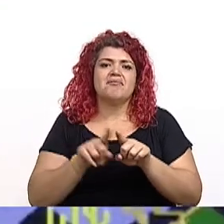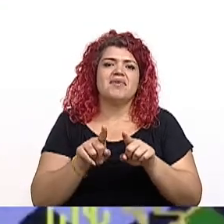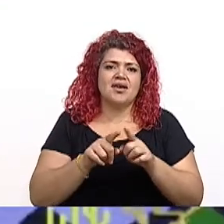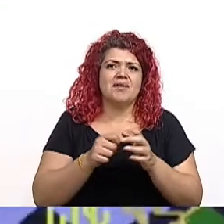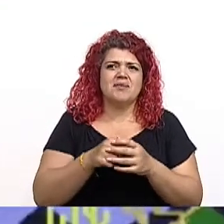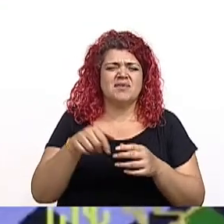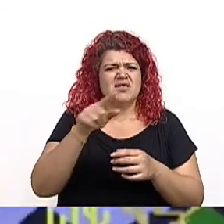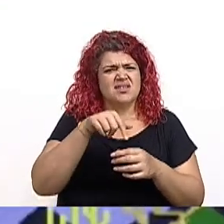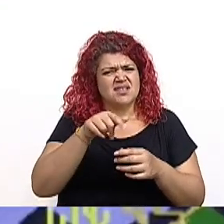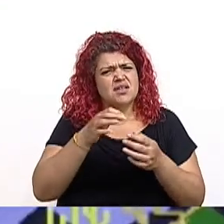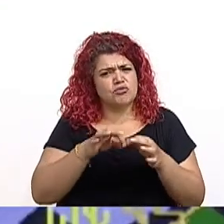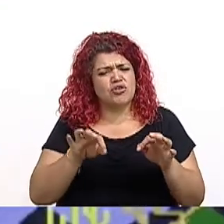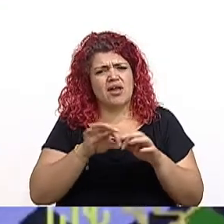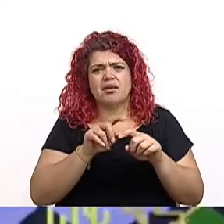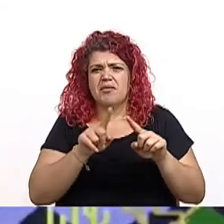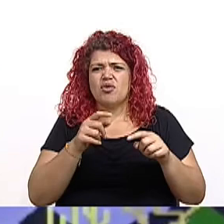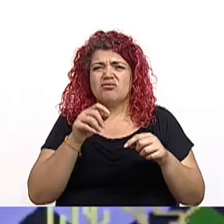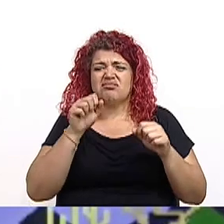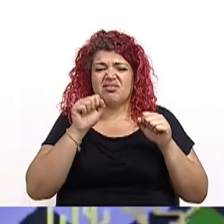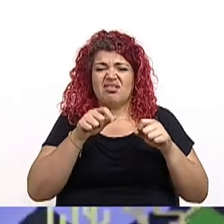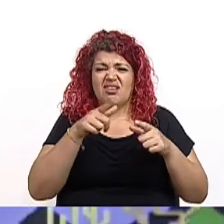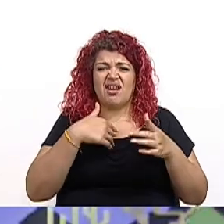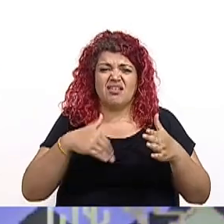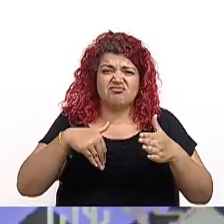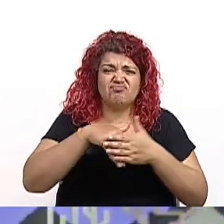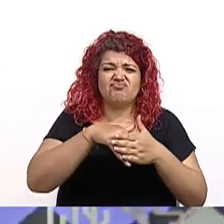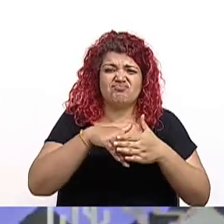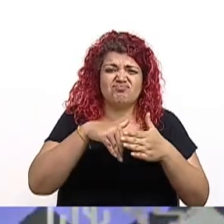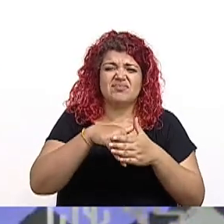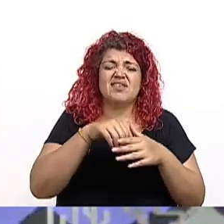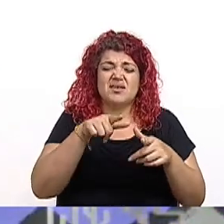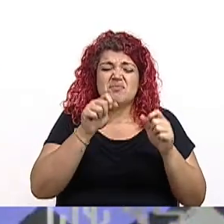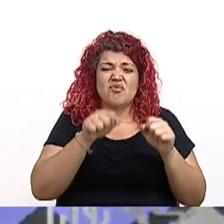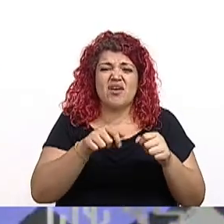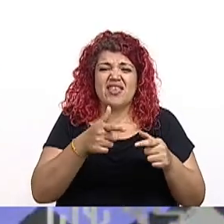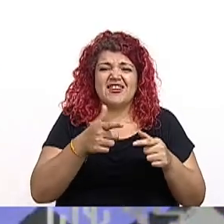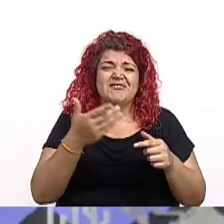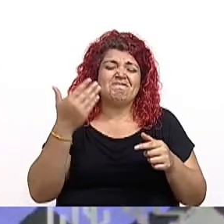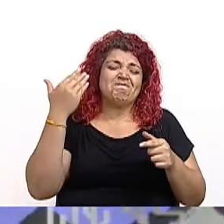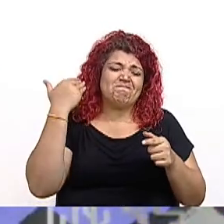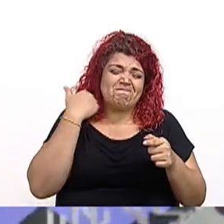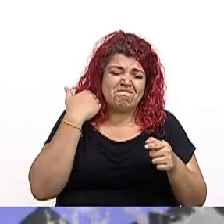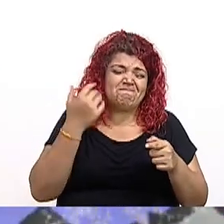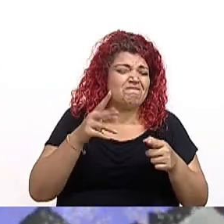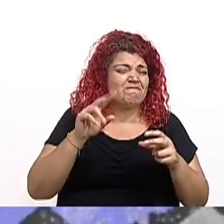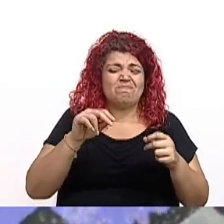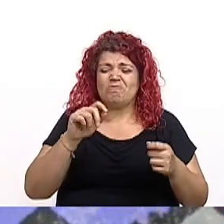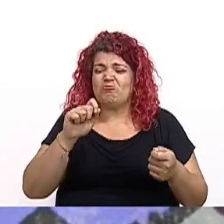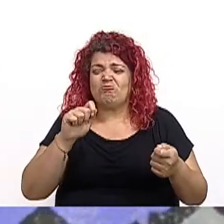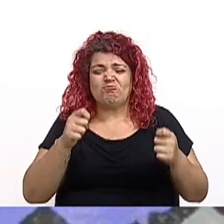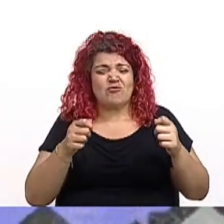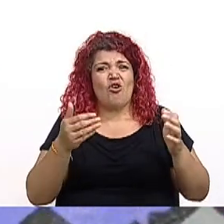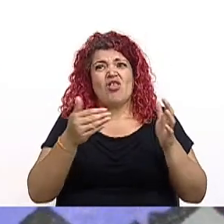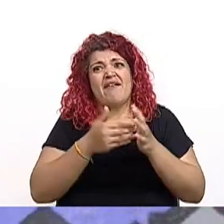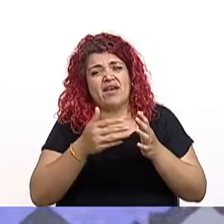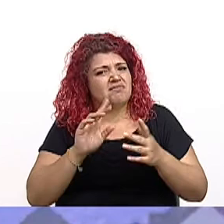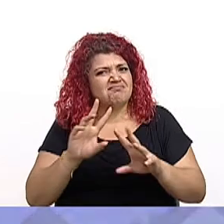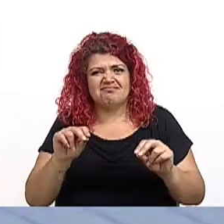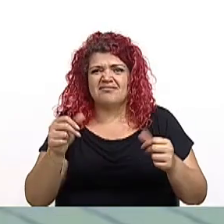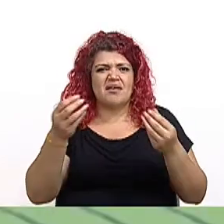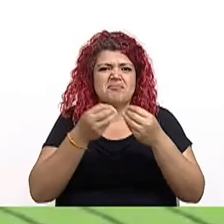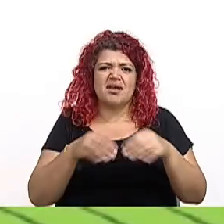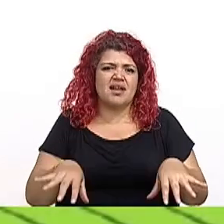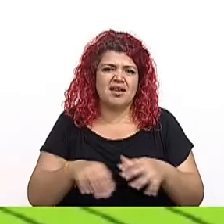importantes, pero muestran limitaciones y pueden dar lugar a daños residuales inevitables e incluso irreversibles. Asimismo,